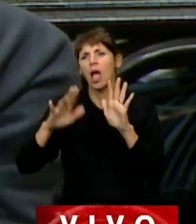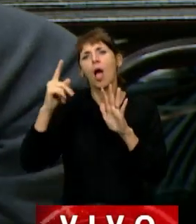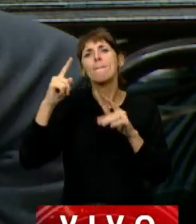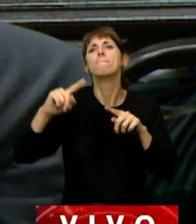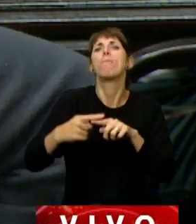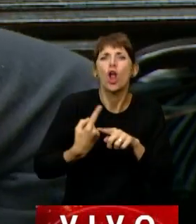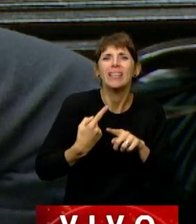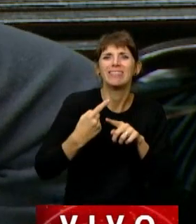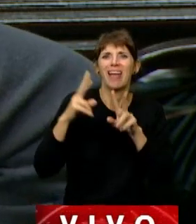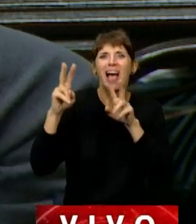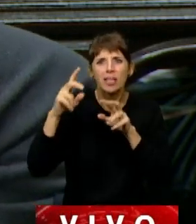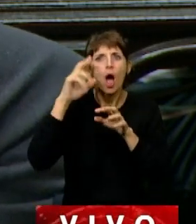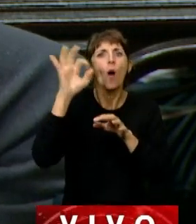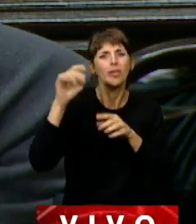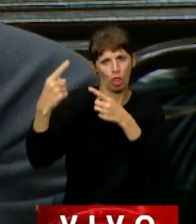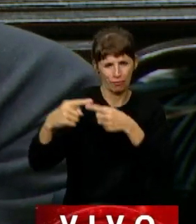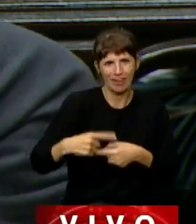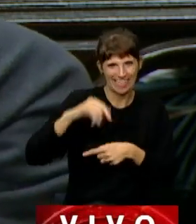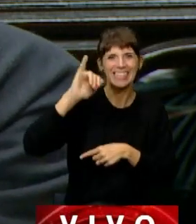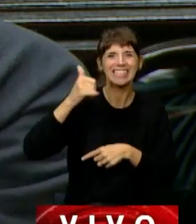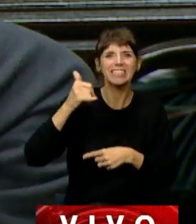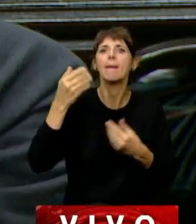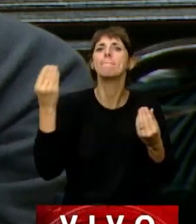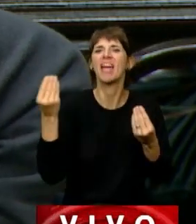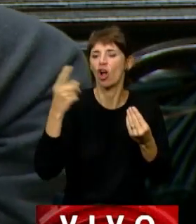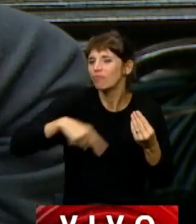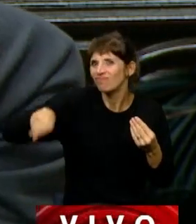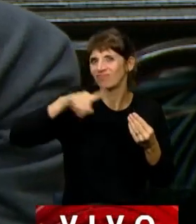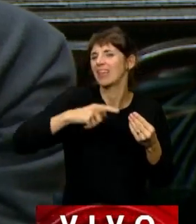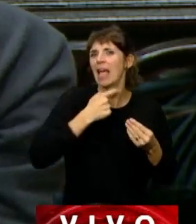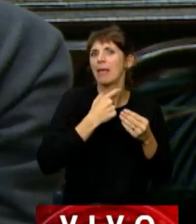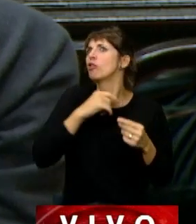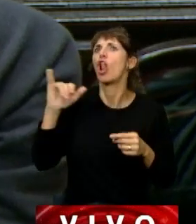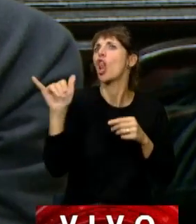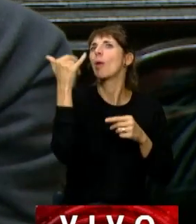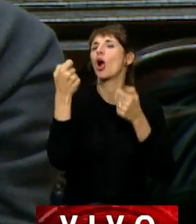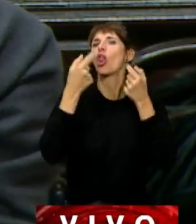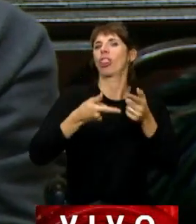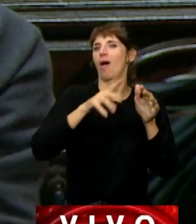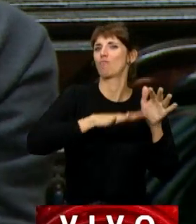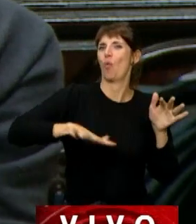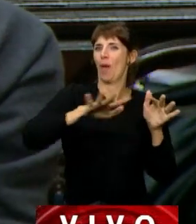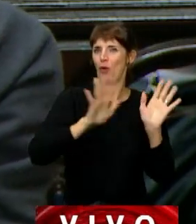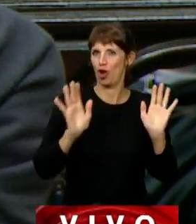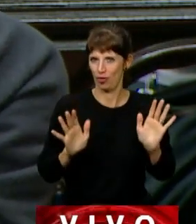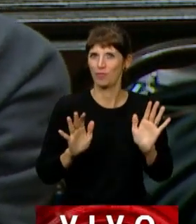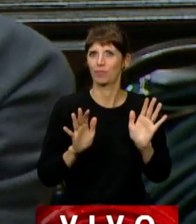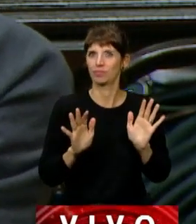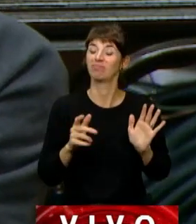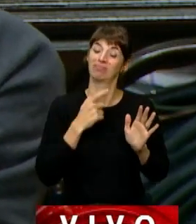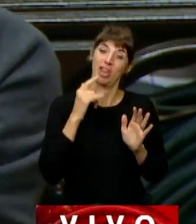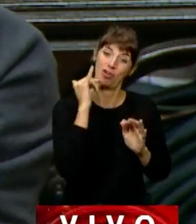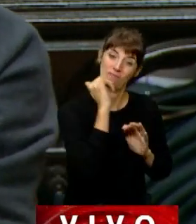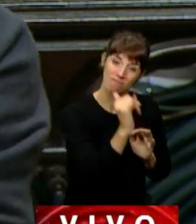diferencias políticas en lo territorial, pero nosotros queremos lo mejor para nuestro pueblo. Y le quiero decir a usted, le quiero decir a